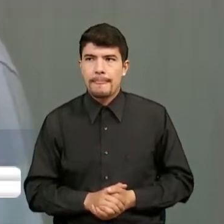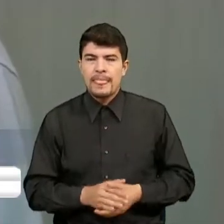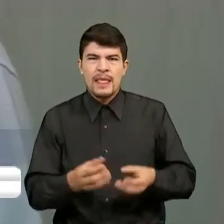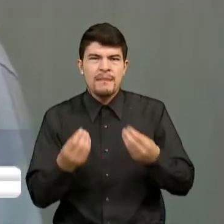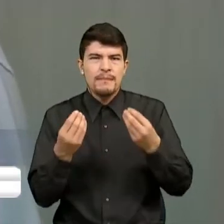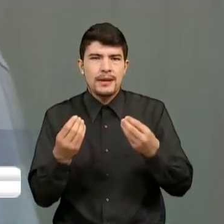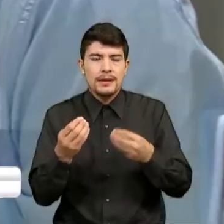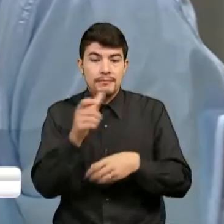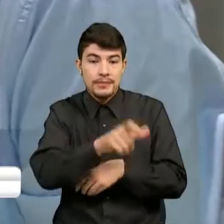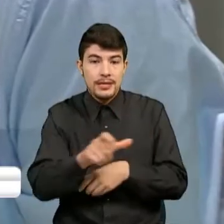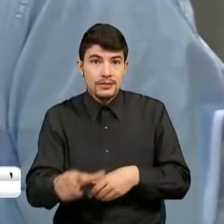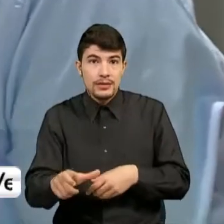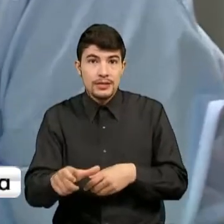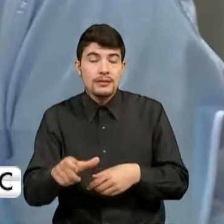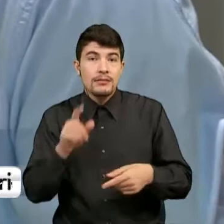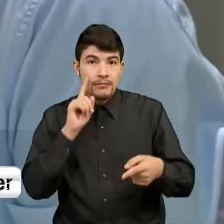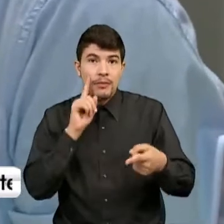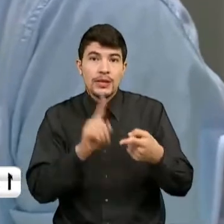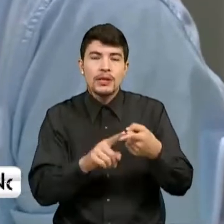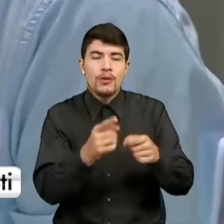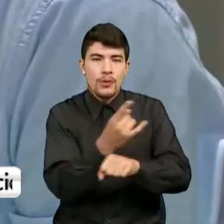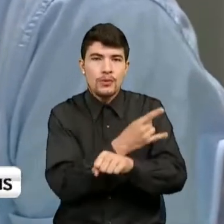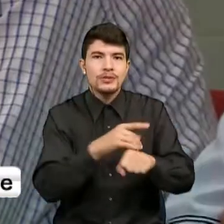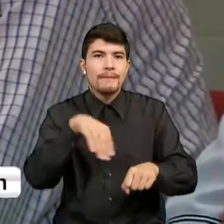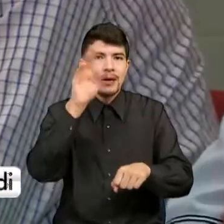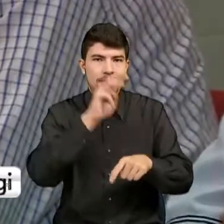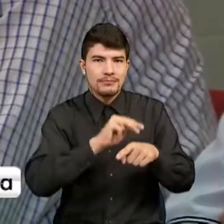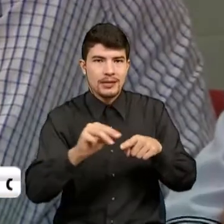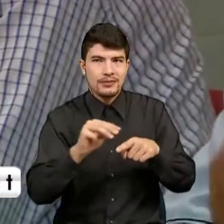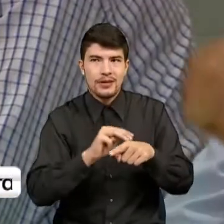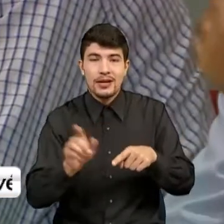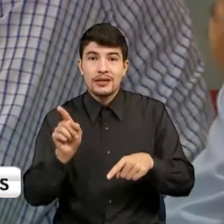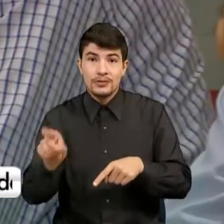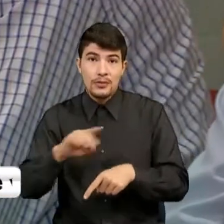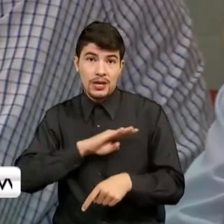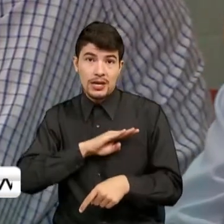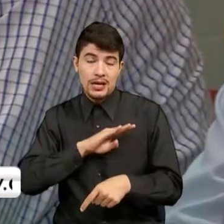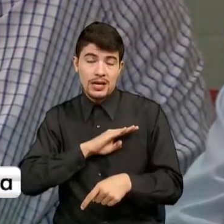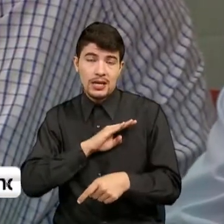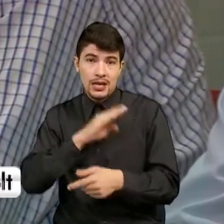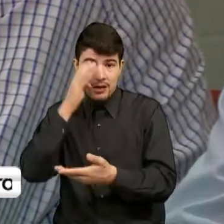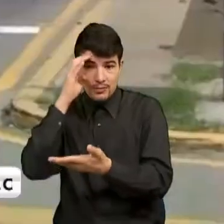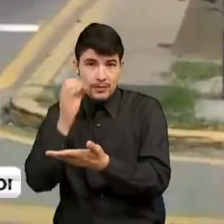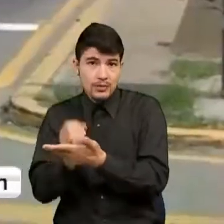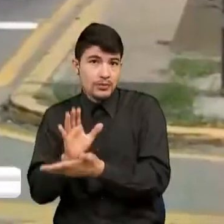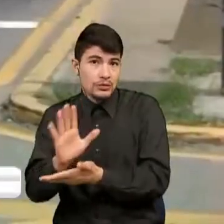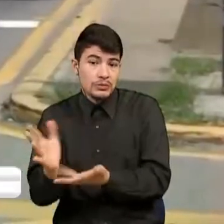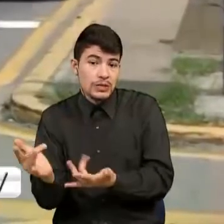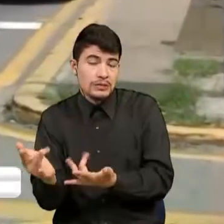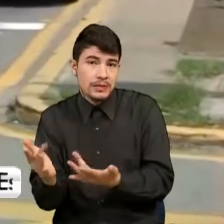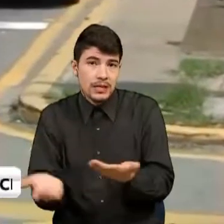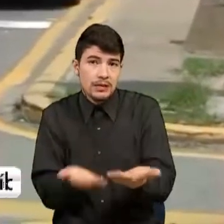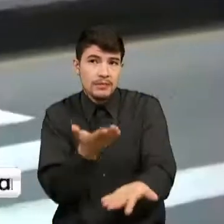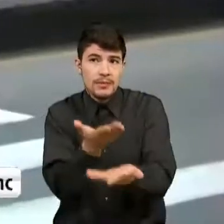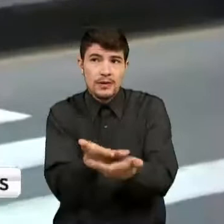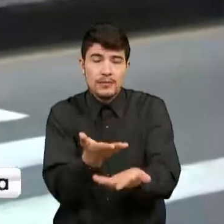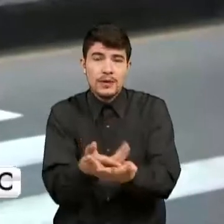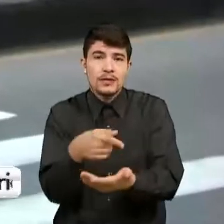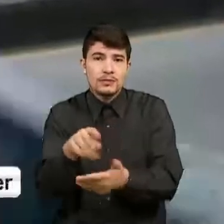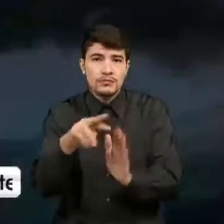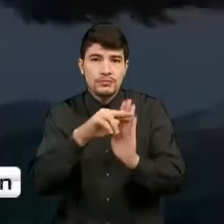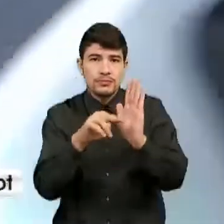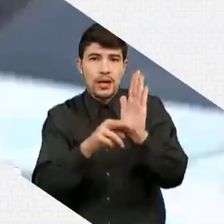el transporte colectivo se espera un pronunciamiento de la alcaldía de bucaramanga sobre esta propuesta de los gremios en el pico y